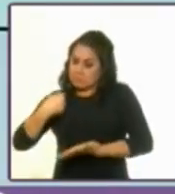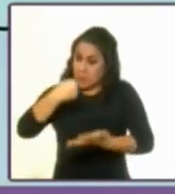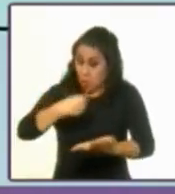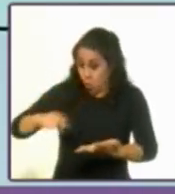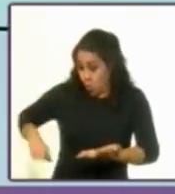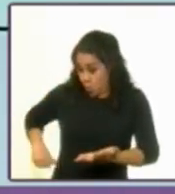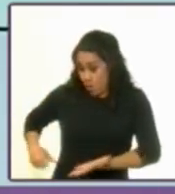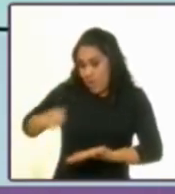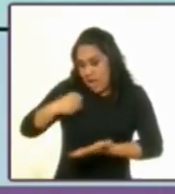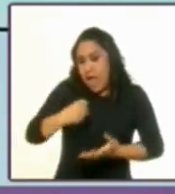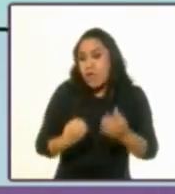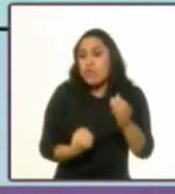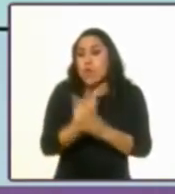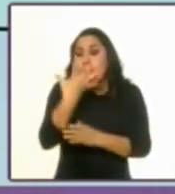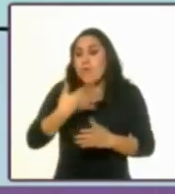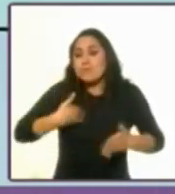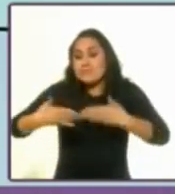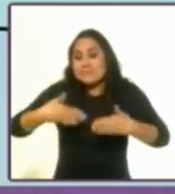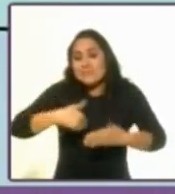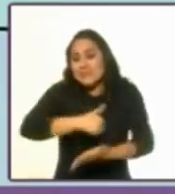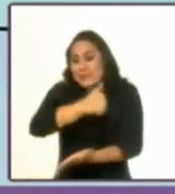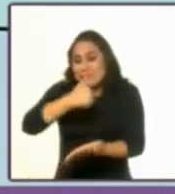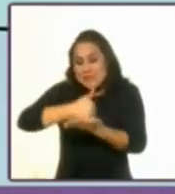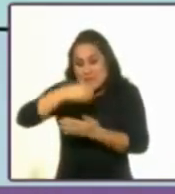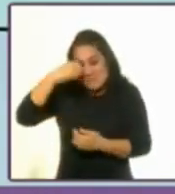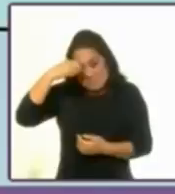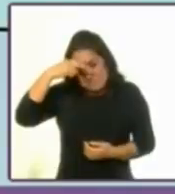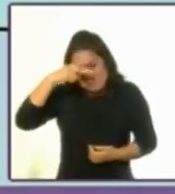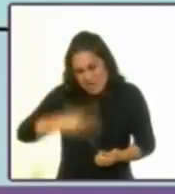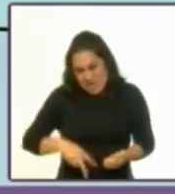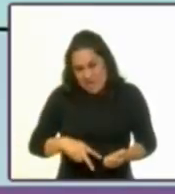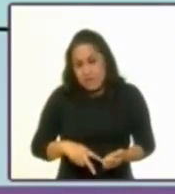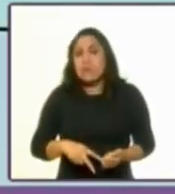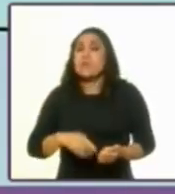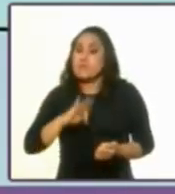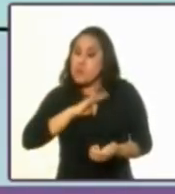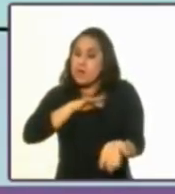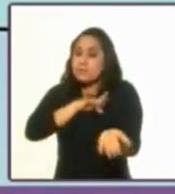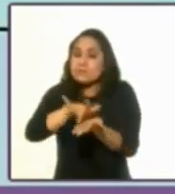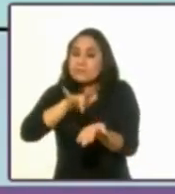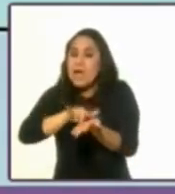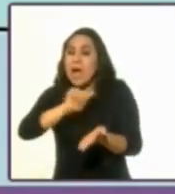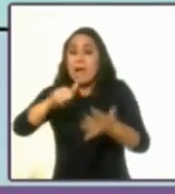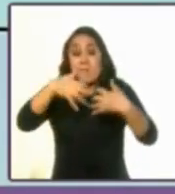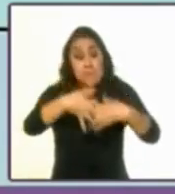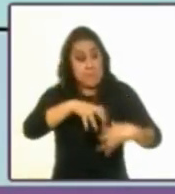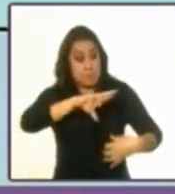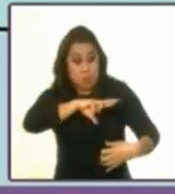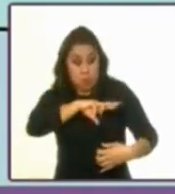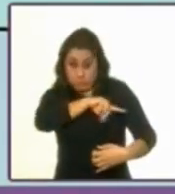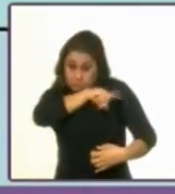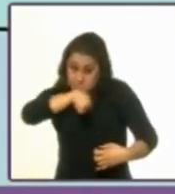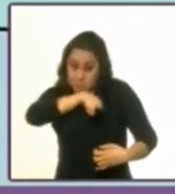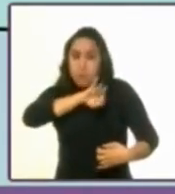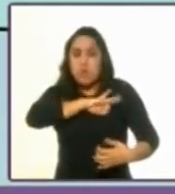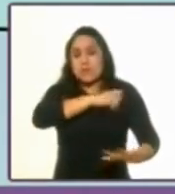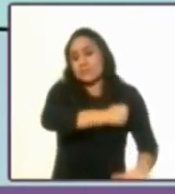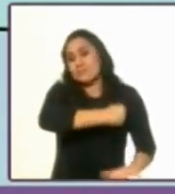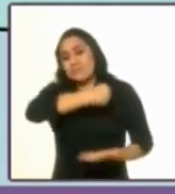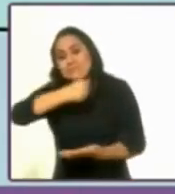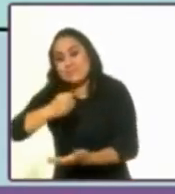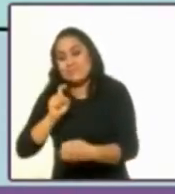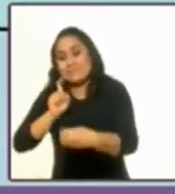en nuevos corredores de la ciudad así incentivamos a la iniciativa privada para que invierta y también a la economía